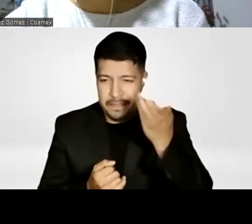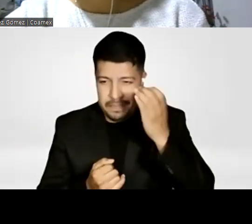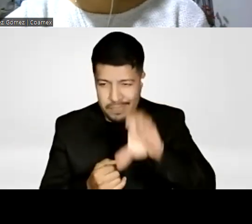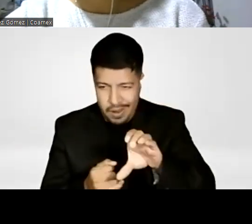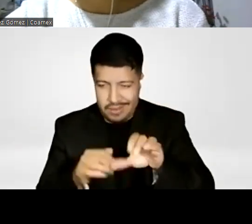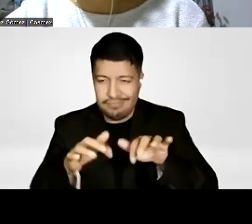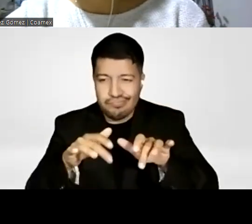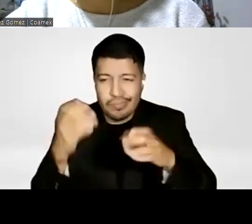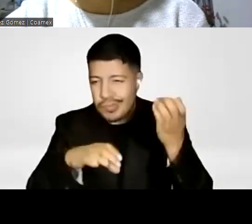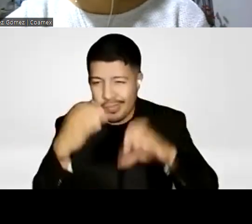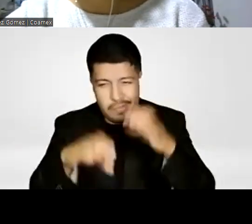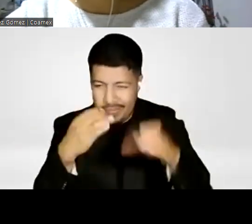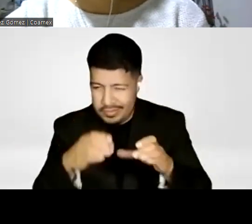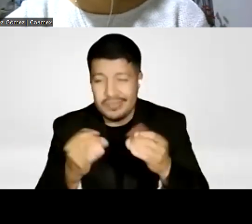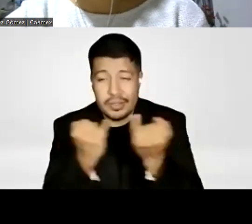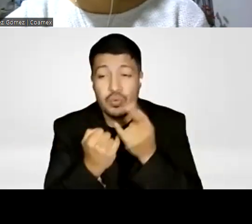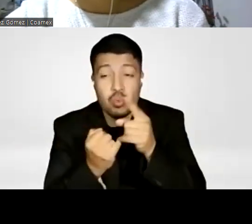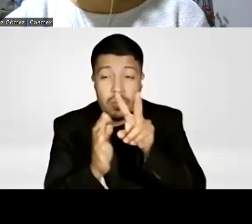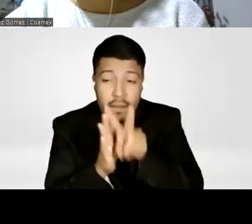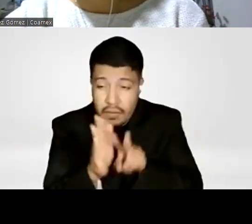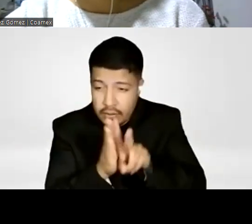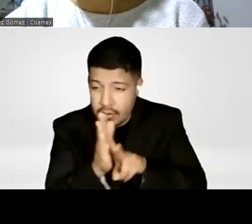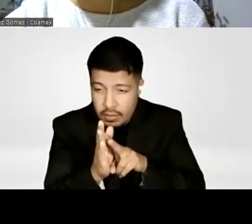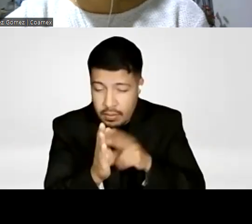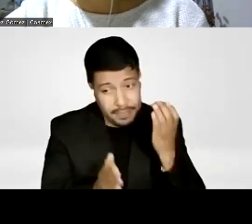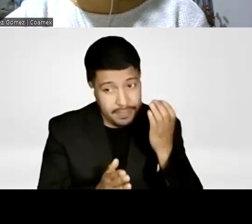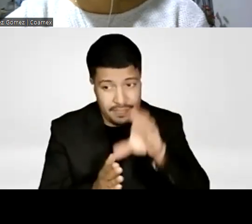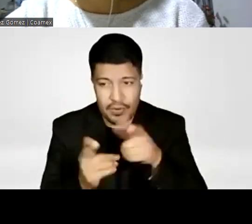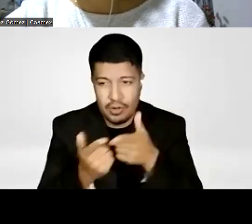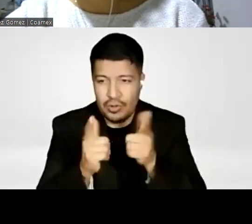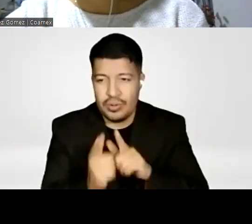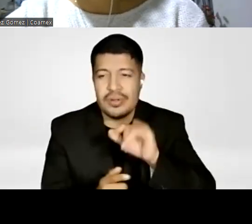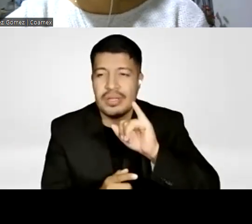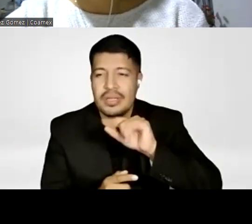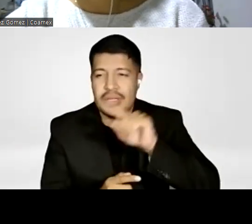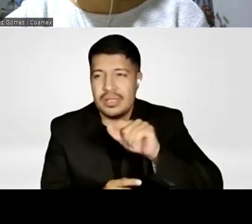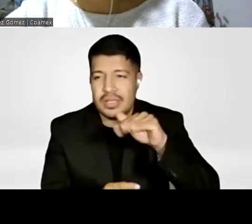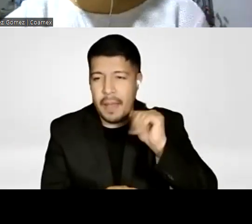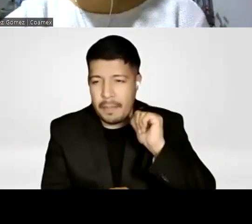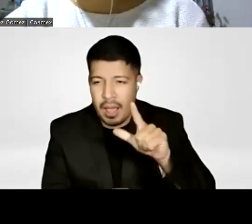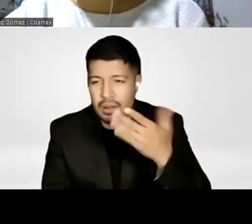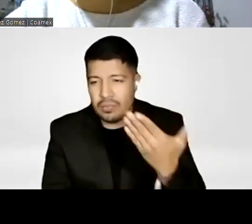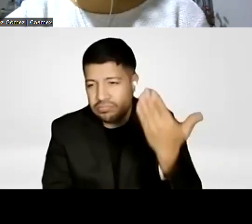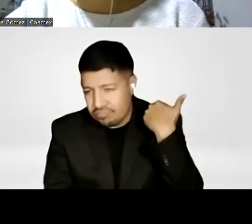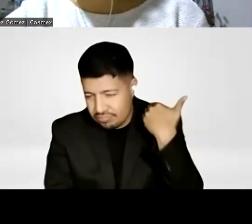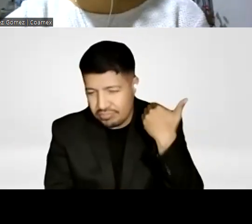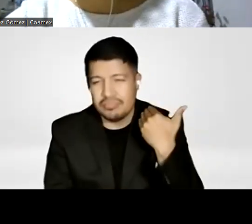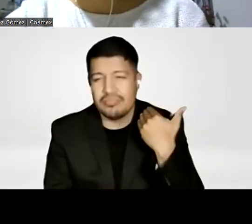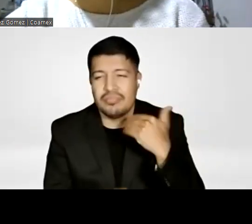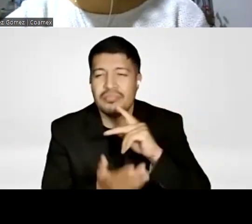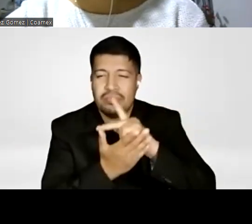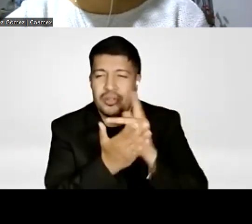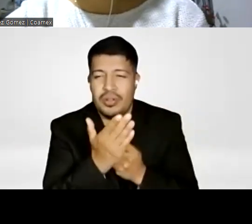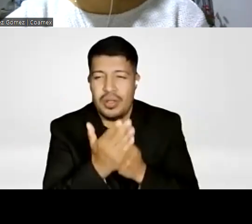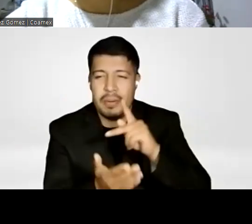al diagnóstico temprano, un video que se hizo también desde el grupo Izamal en la anterior fase del proyecto Pichán, que ustedes pueden